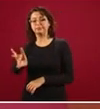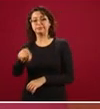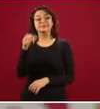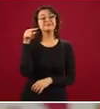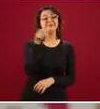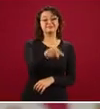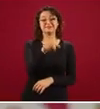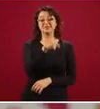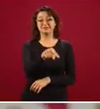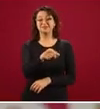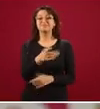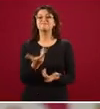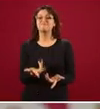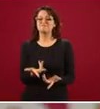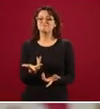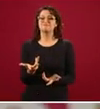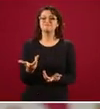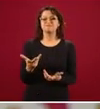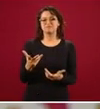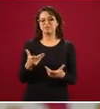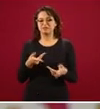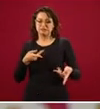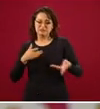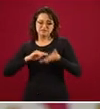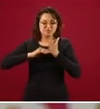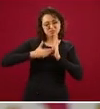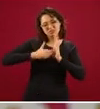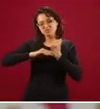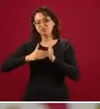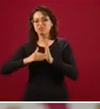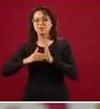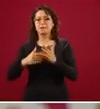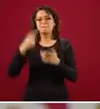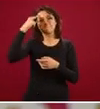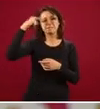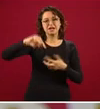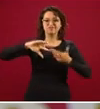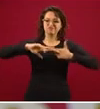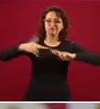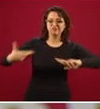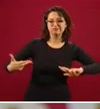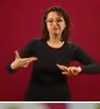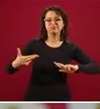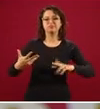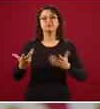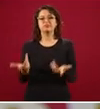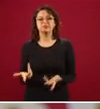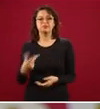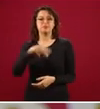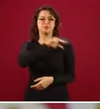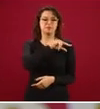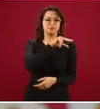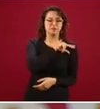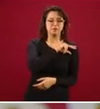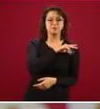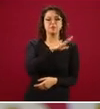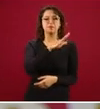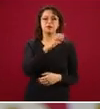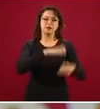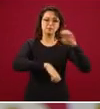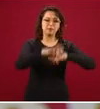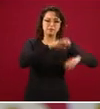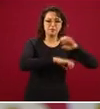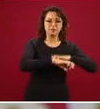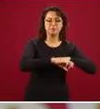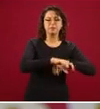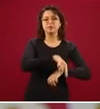perturban las relaciones sociales entre proveedores privados, entre el sector privado